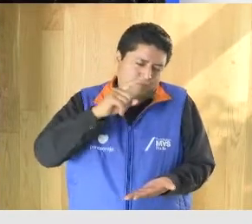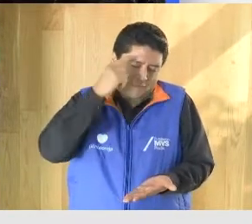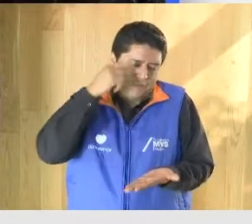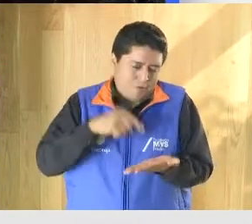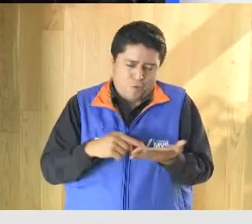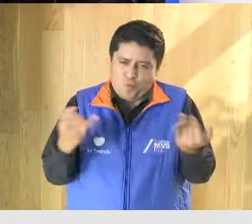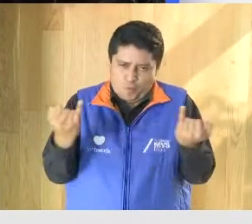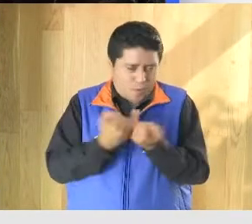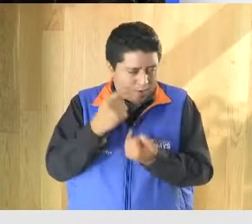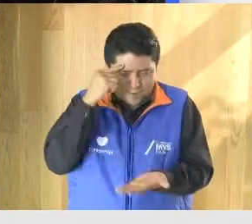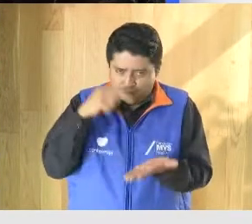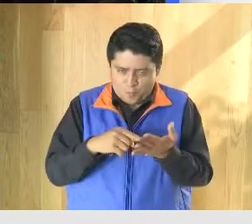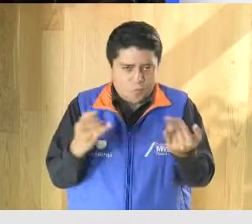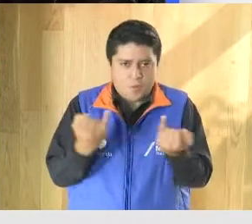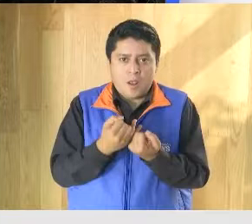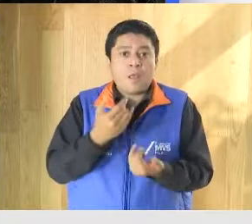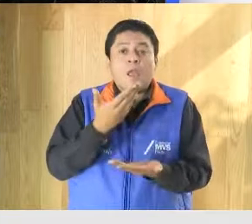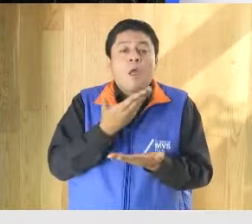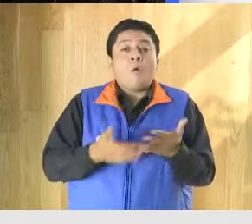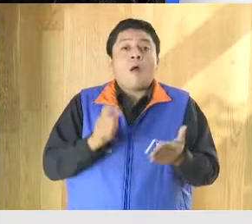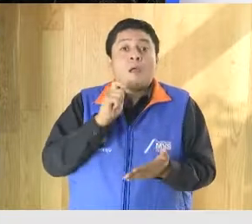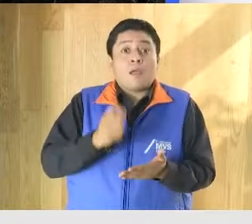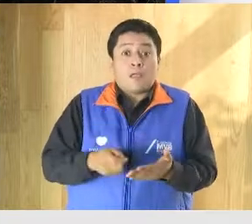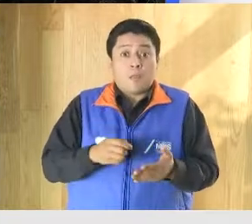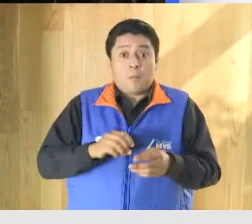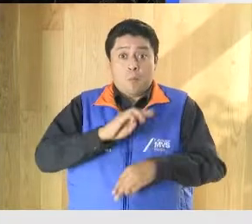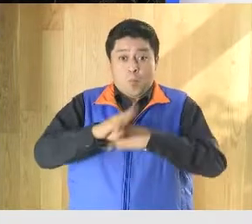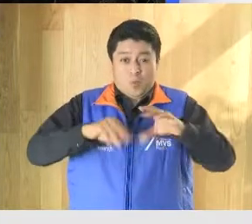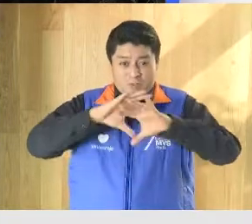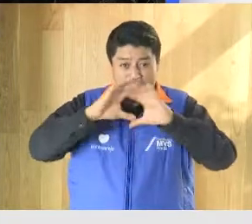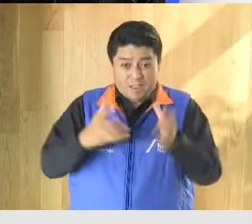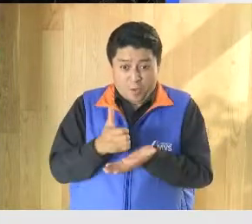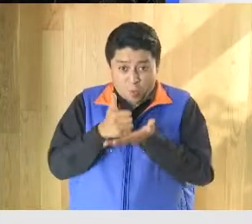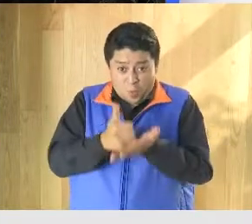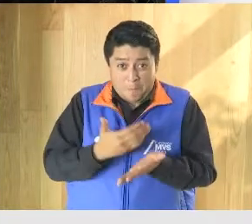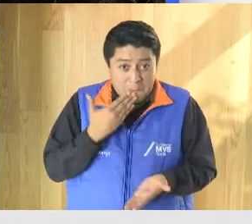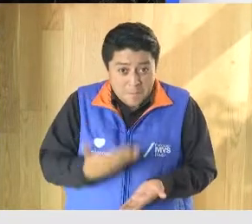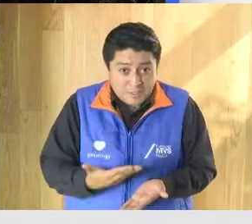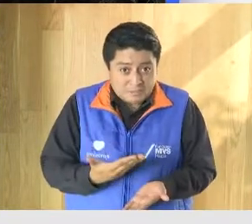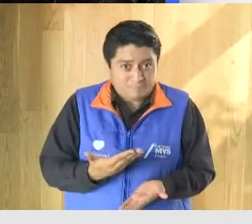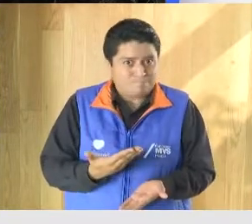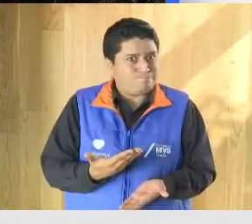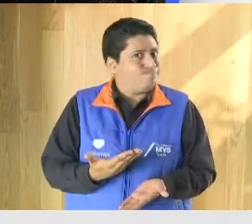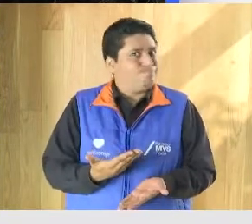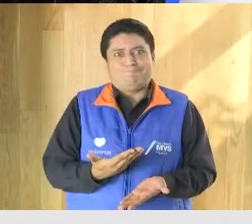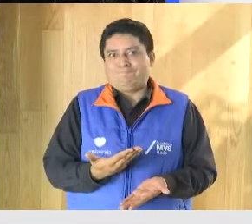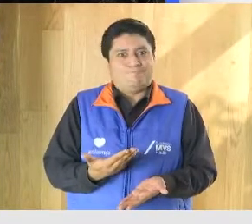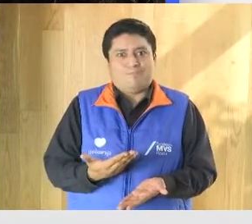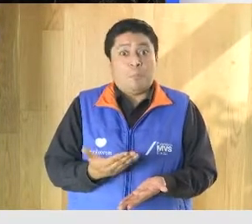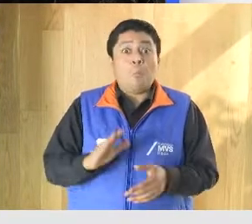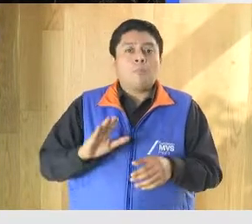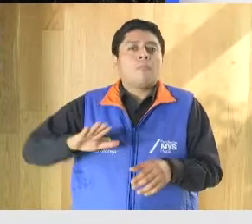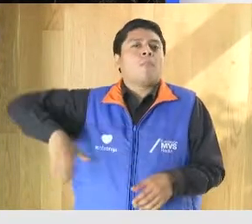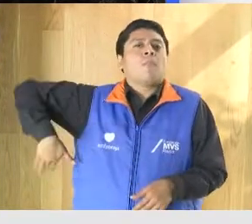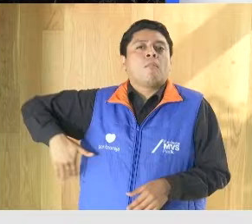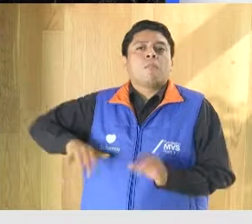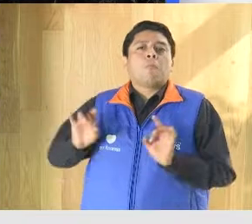la vulnerabilidad sistémica. Hemos tenido la COVID-19, seguimos teniendo